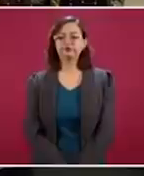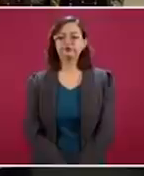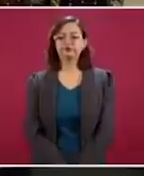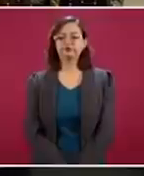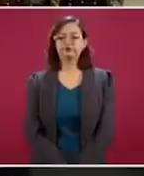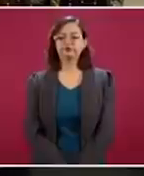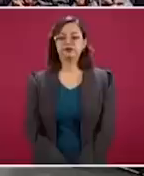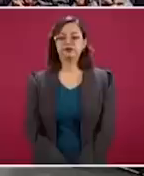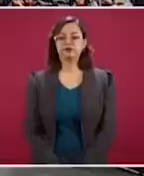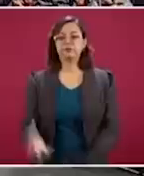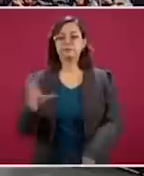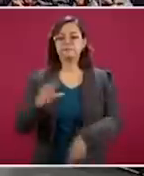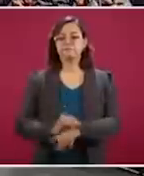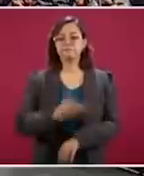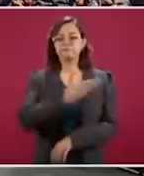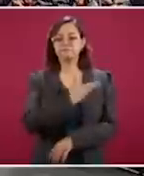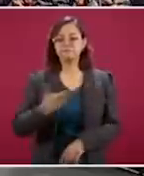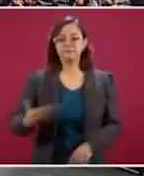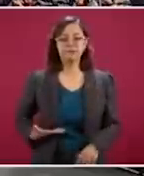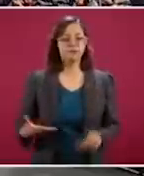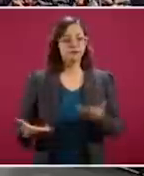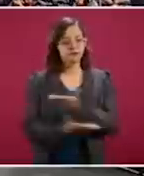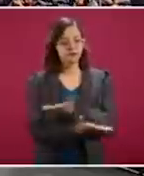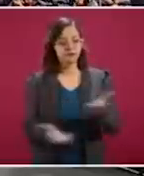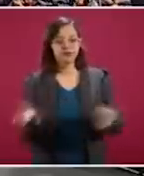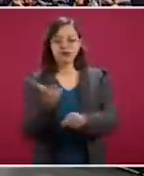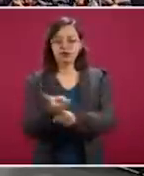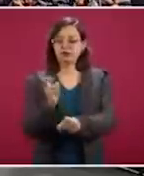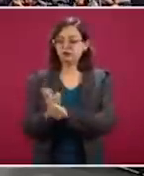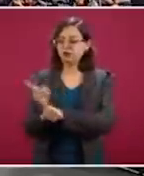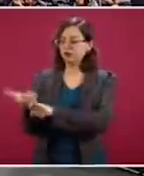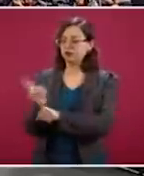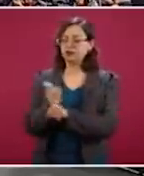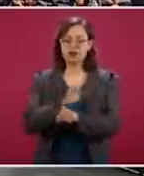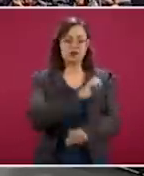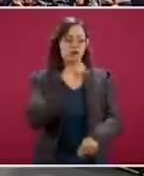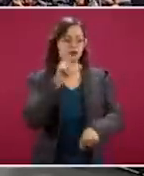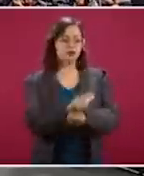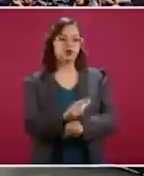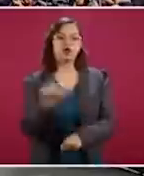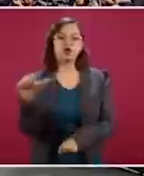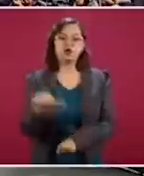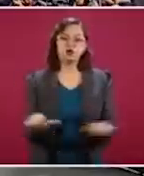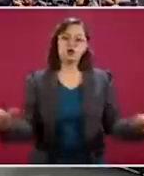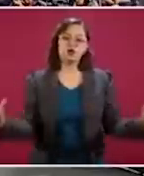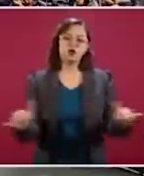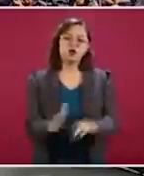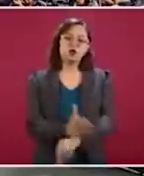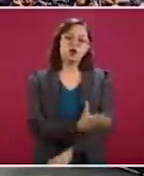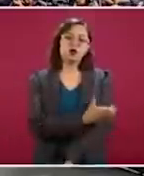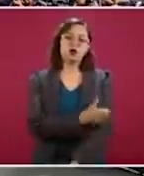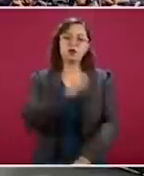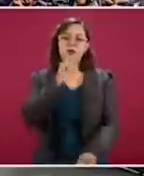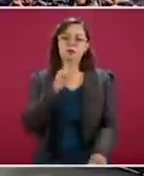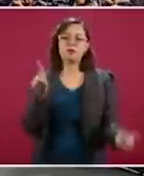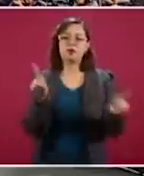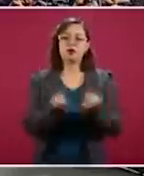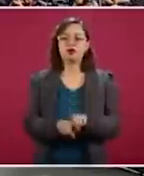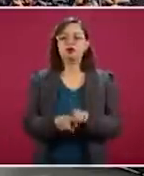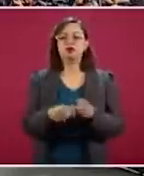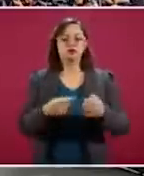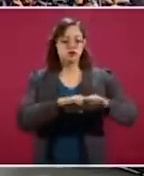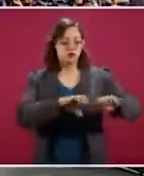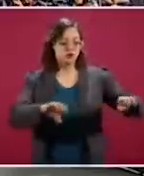Con su permiso, señor presidente, distinguidas, distinguidos invitados especiales del día de hoy, señoras, señores, colegas del